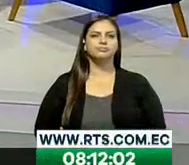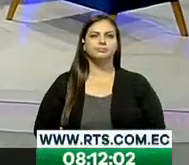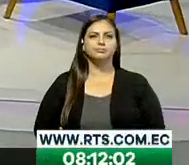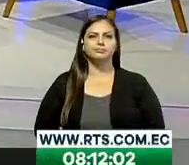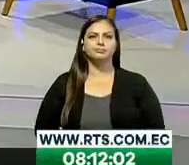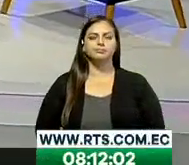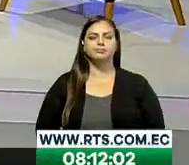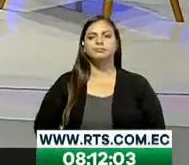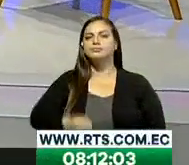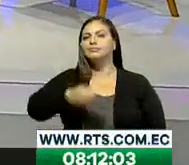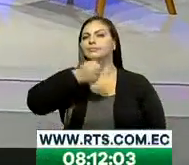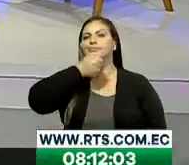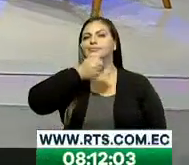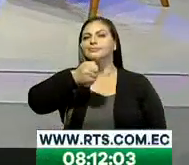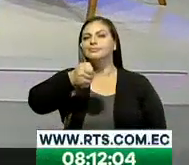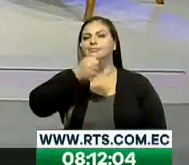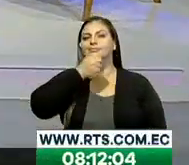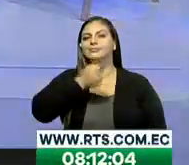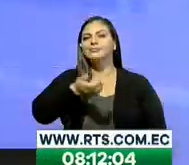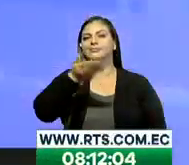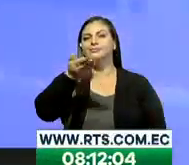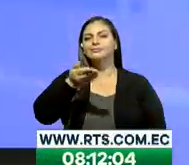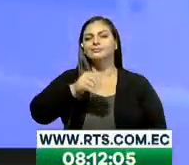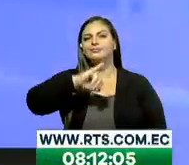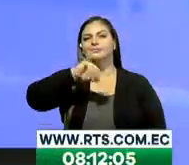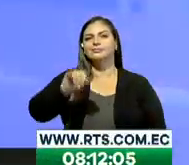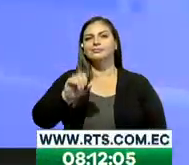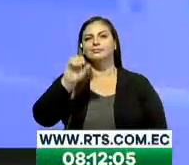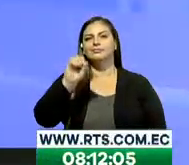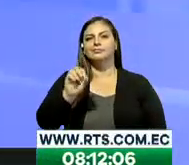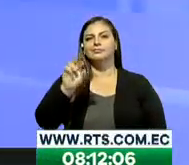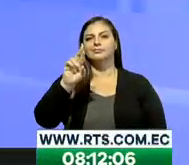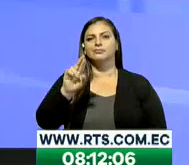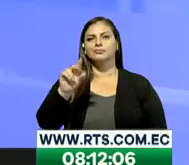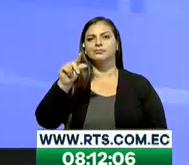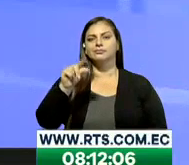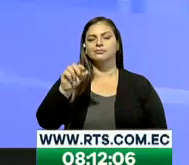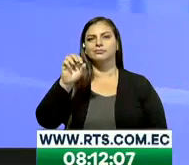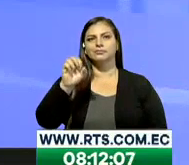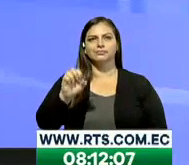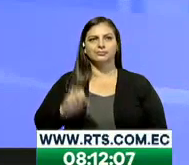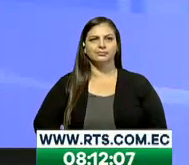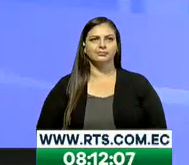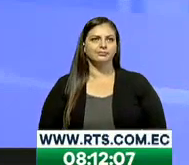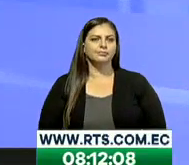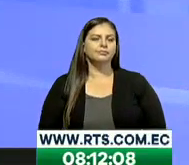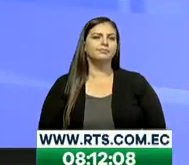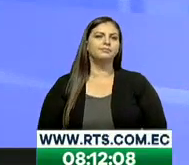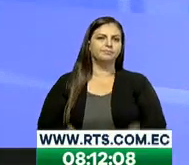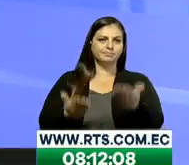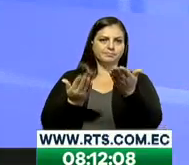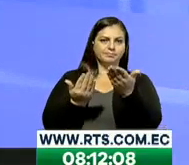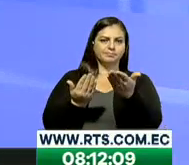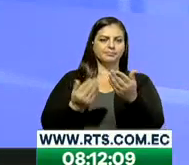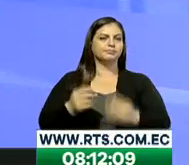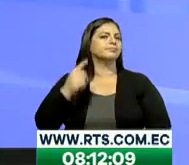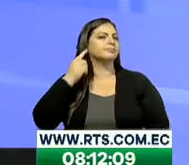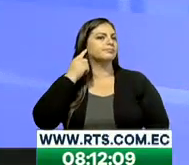En nuestro segmento Por Estas Calles le damos paso a Jorge Salazar de forma inmediata, quien tiene importantes novedades. Adelante, Jorge, te escuchamos.